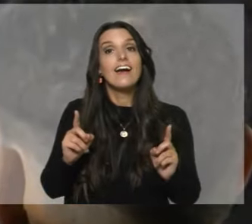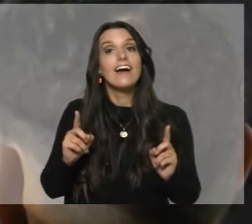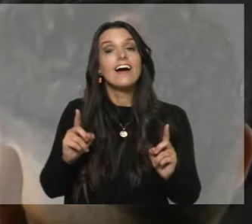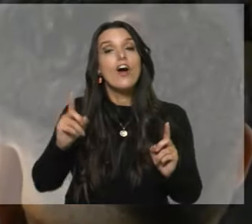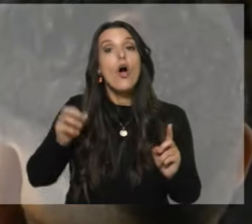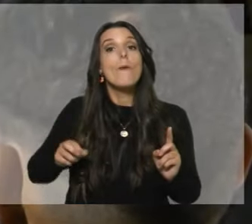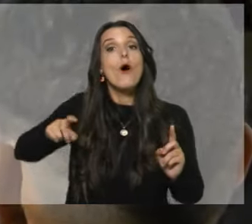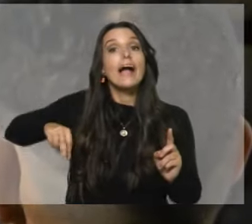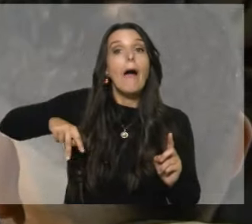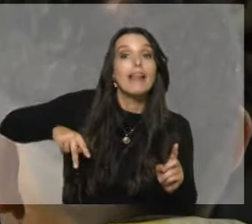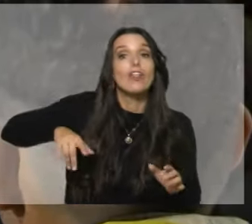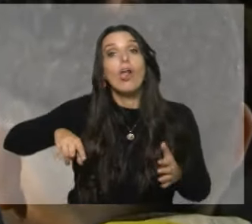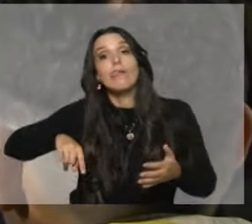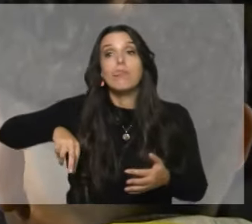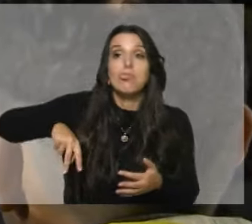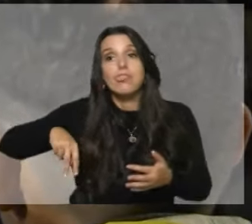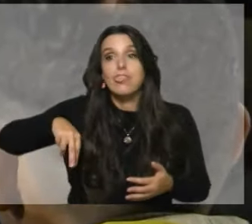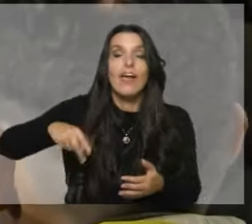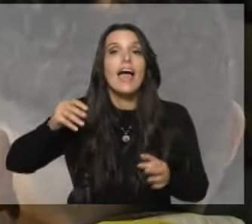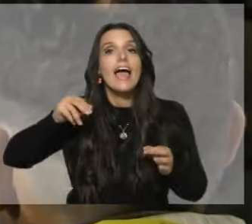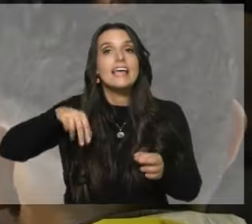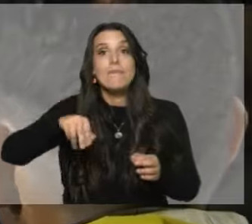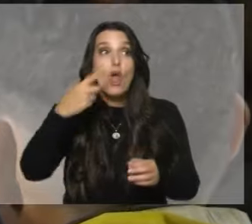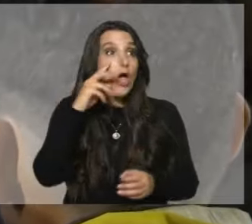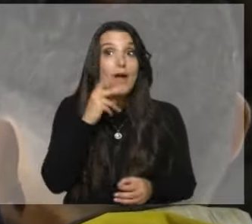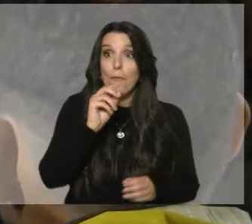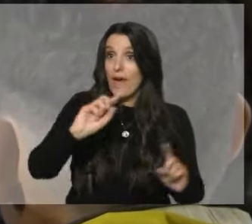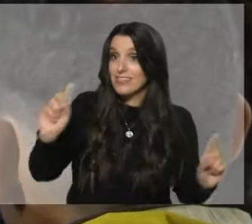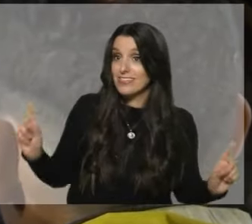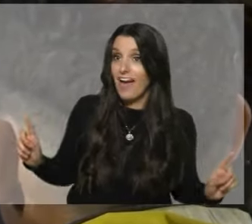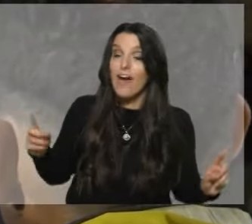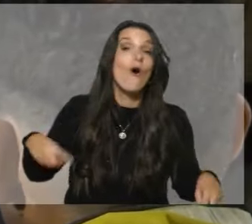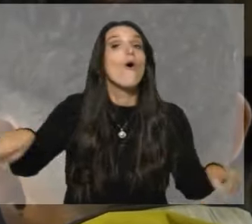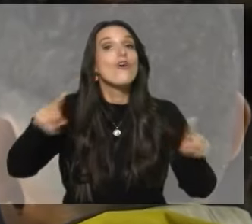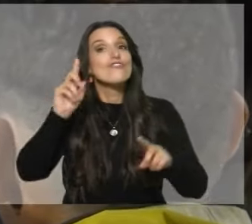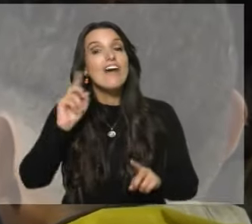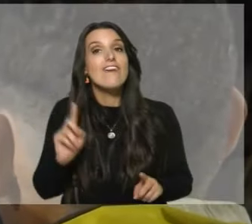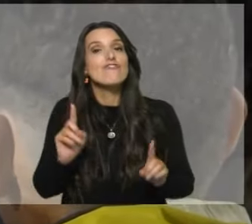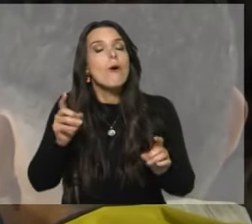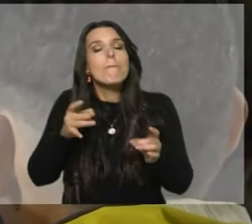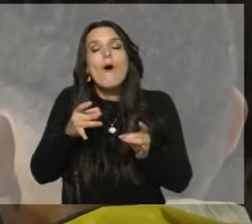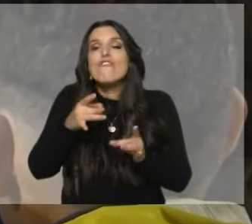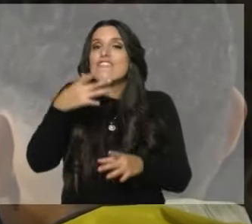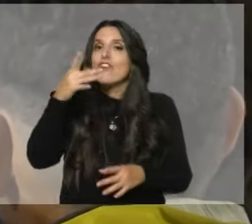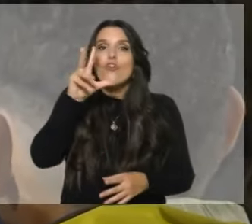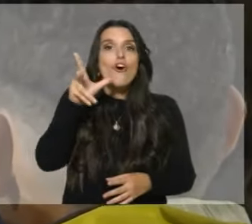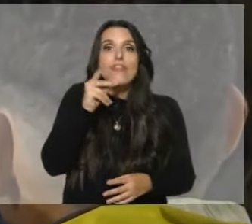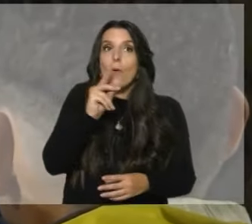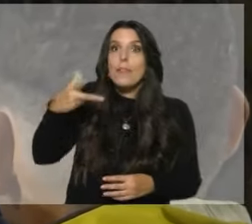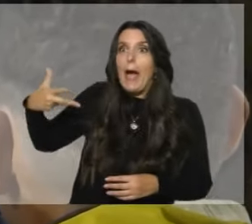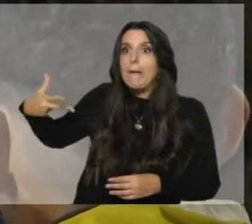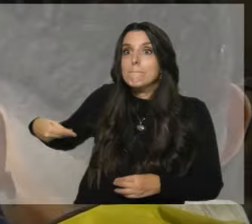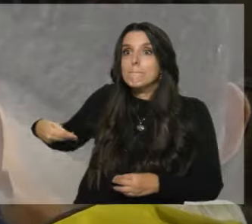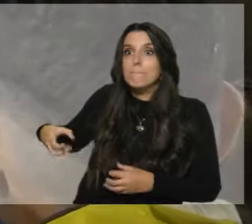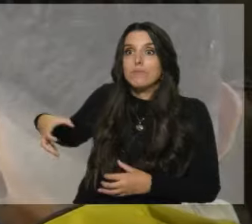Bajé como pude, caminé hasta acá y no se nota. Ustedes saben que es, soy tan profesional que ni se nota el Benzetacil. Miren